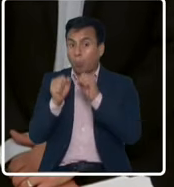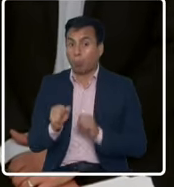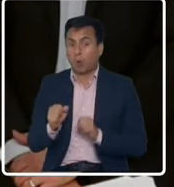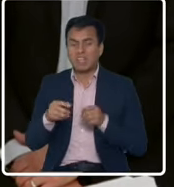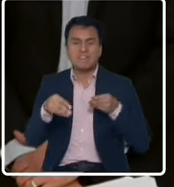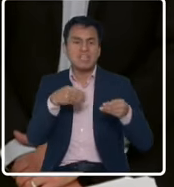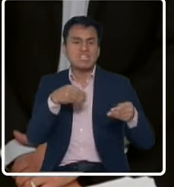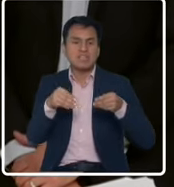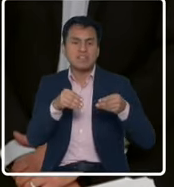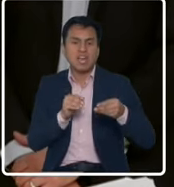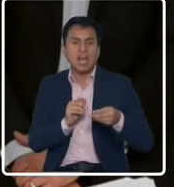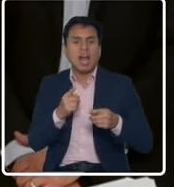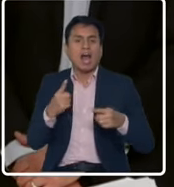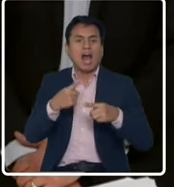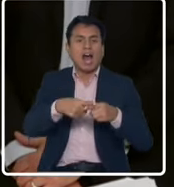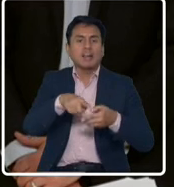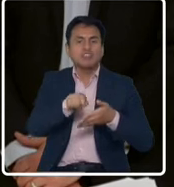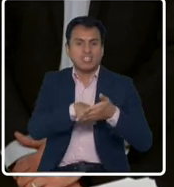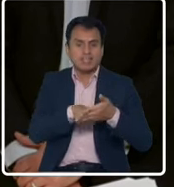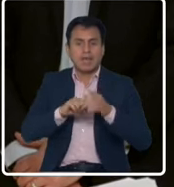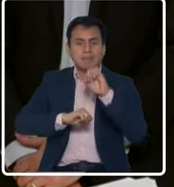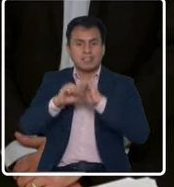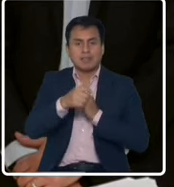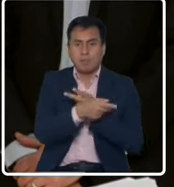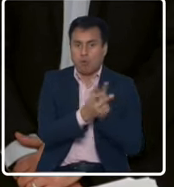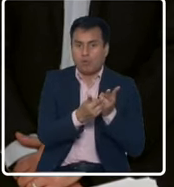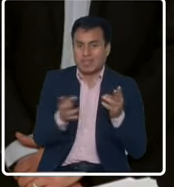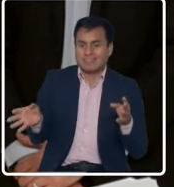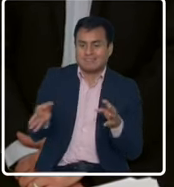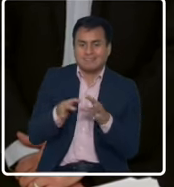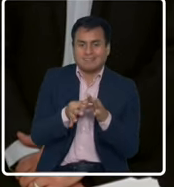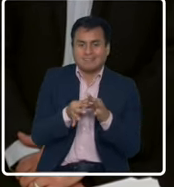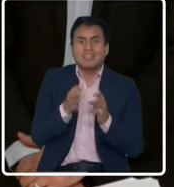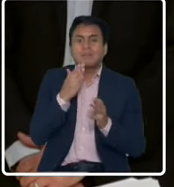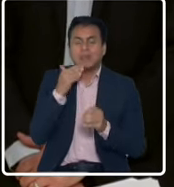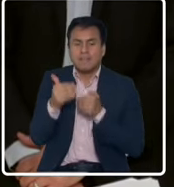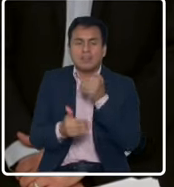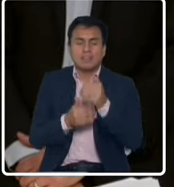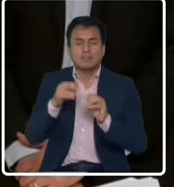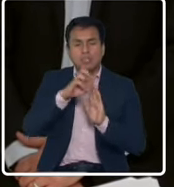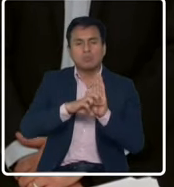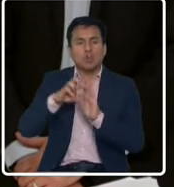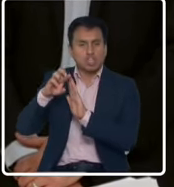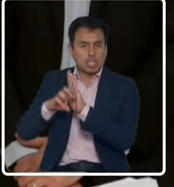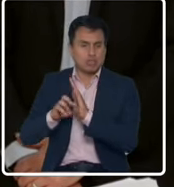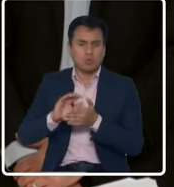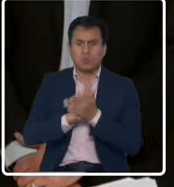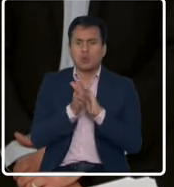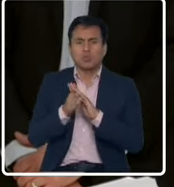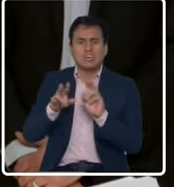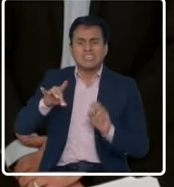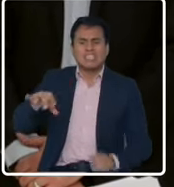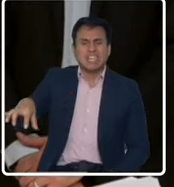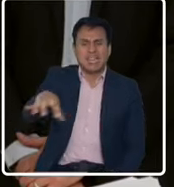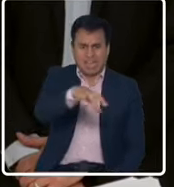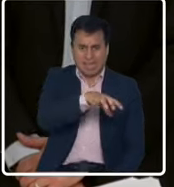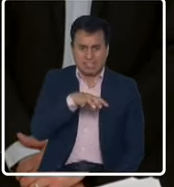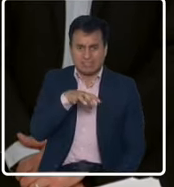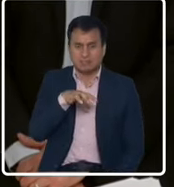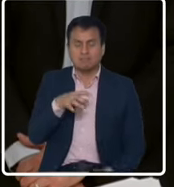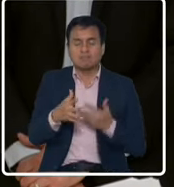manera flexible asociarse con empresas públicas y viabilizar proyectos en todos aquellos salares en